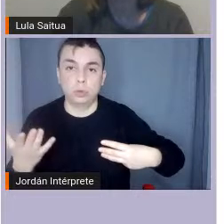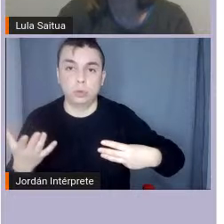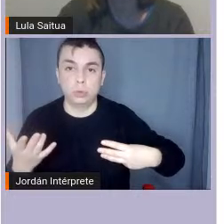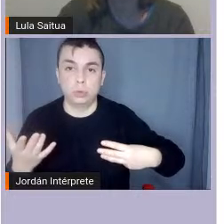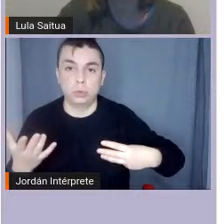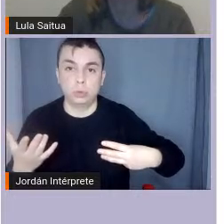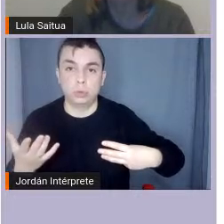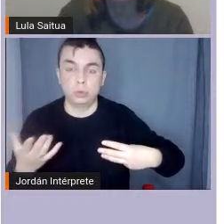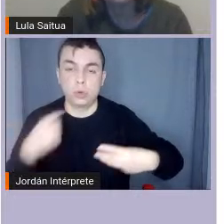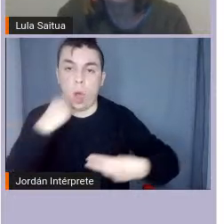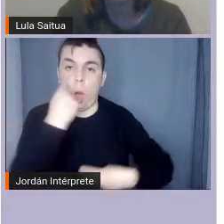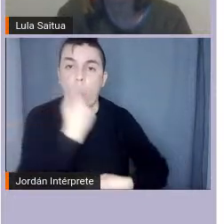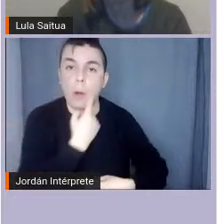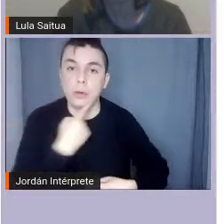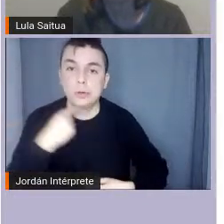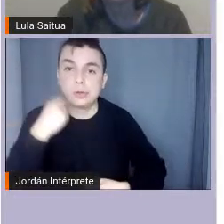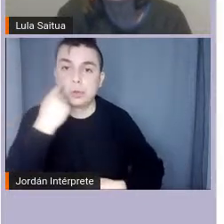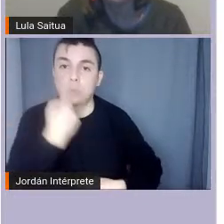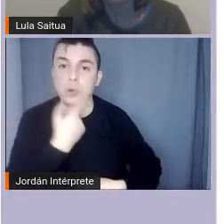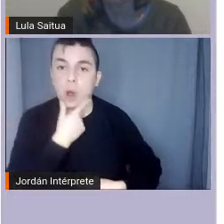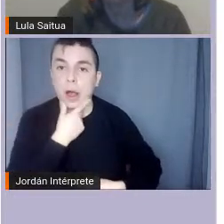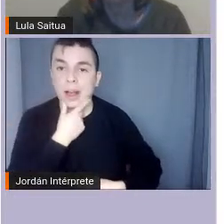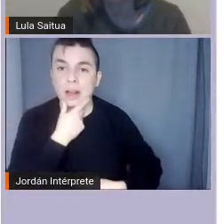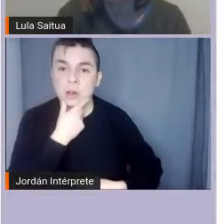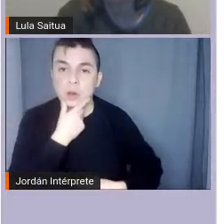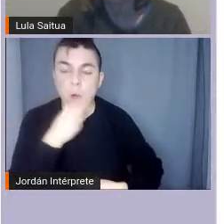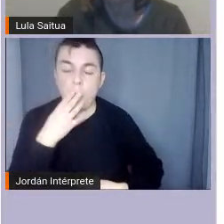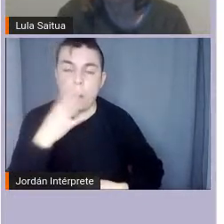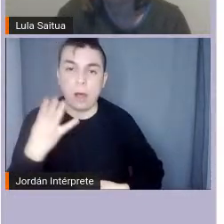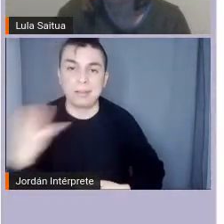y la articulación, que es la pronunciación.